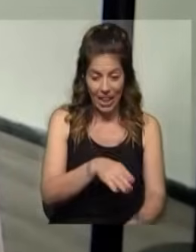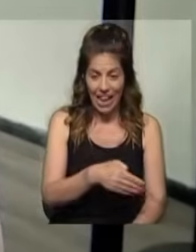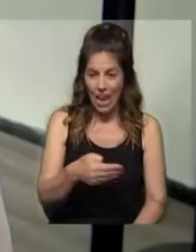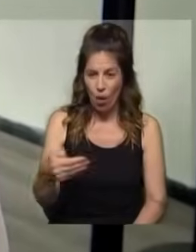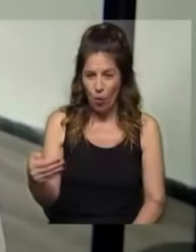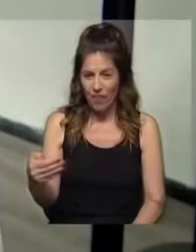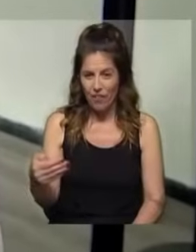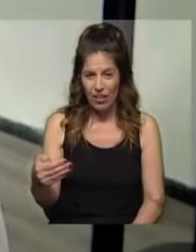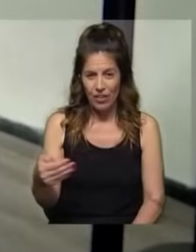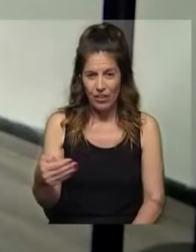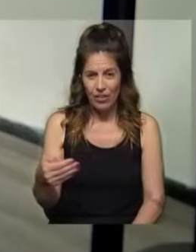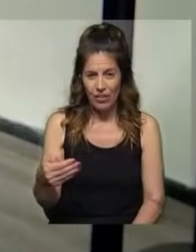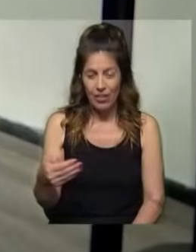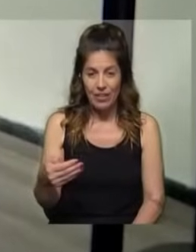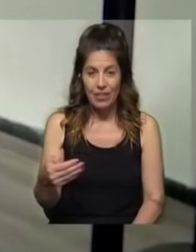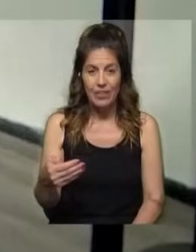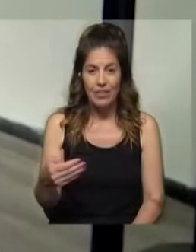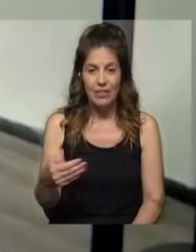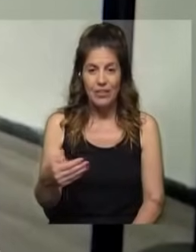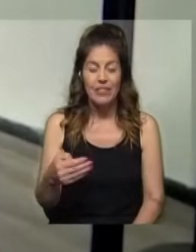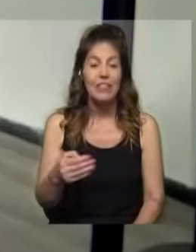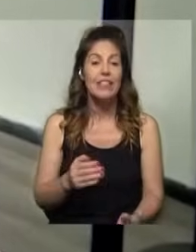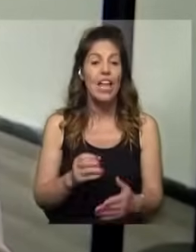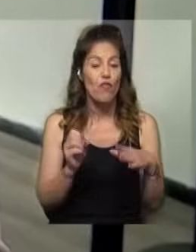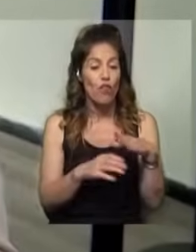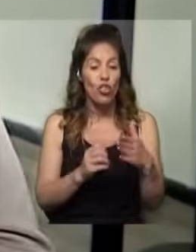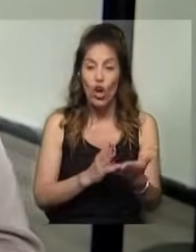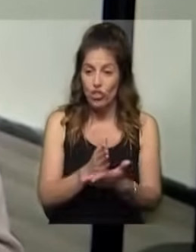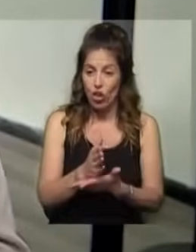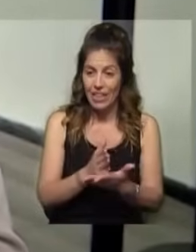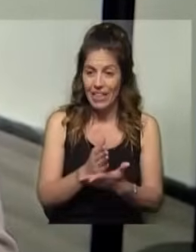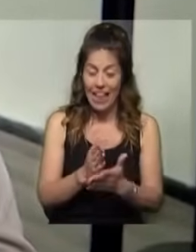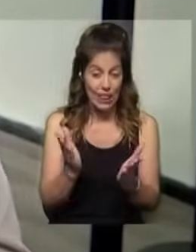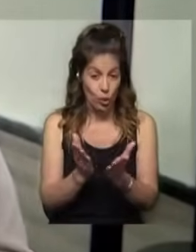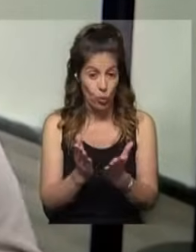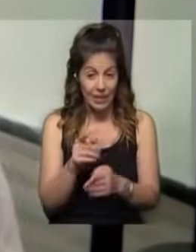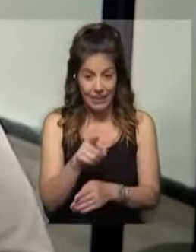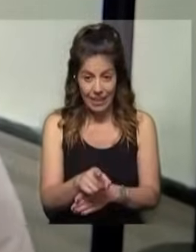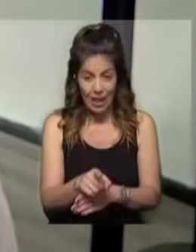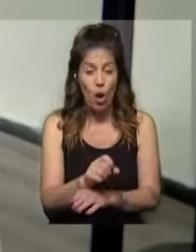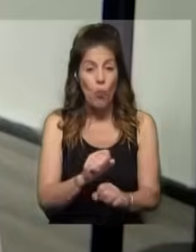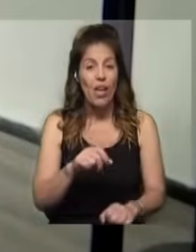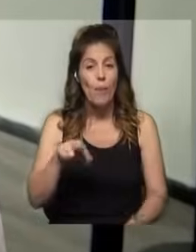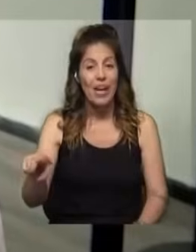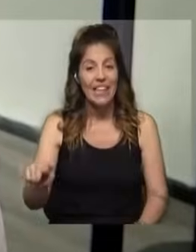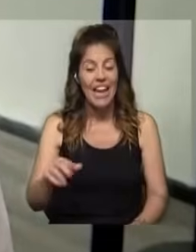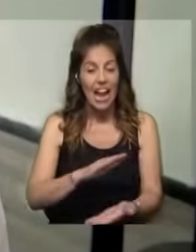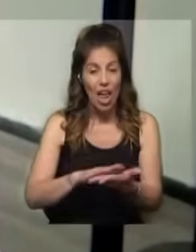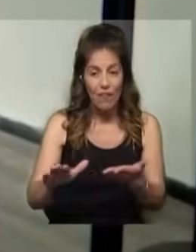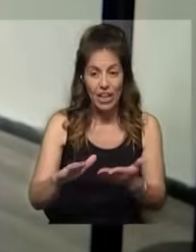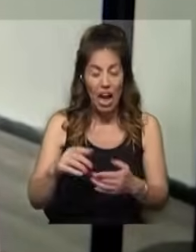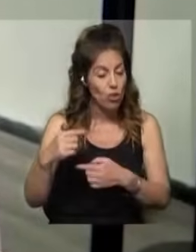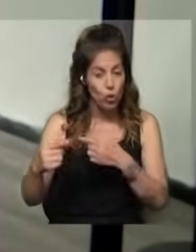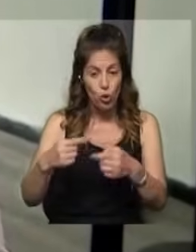web del del portal de estudiantes del fondo de solidaridad y pueden mantener la beca durante a lo largo de toda su